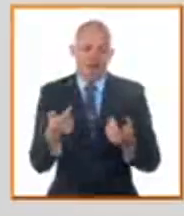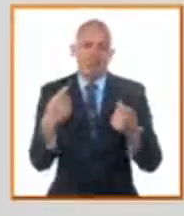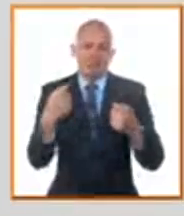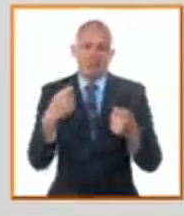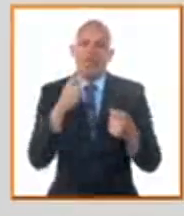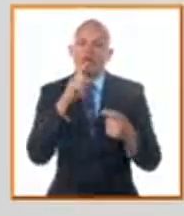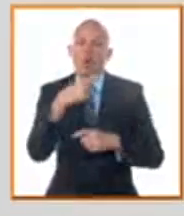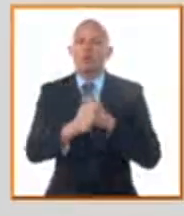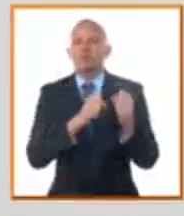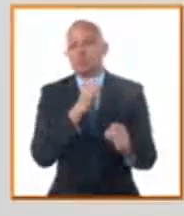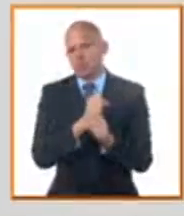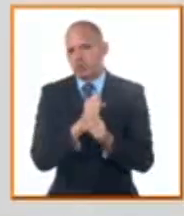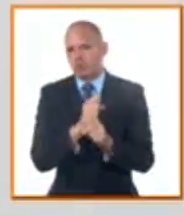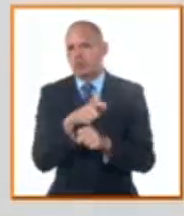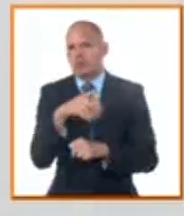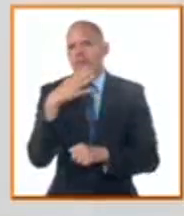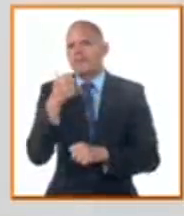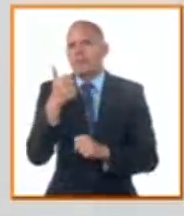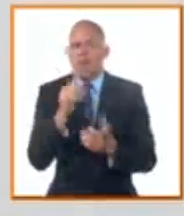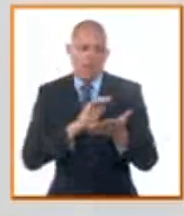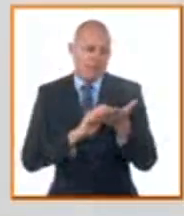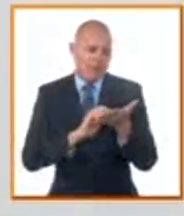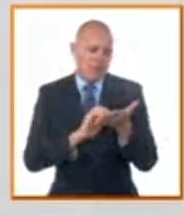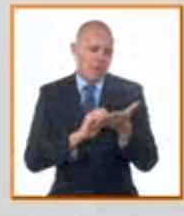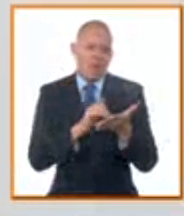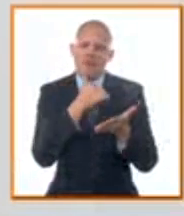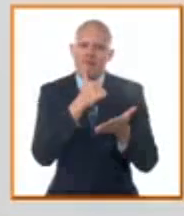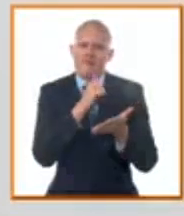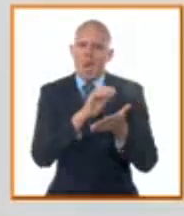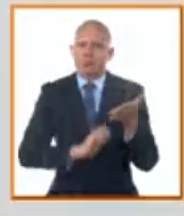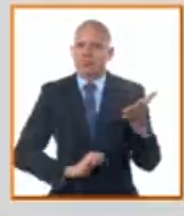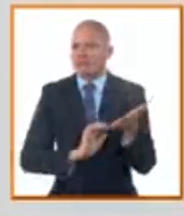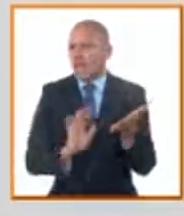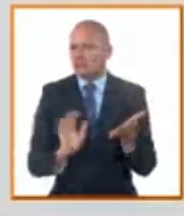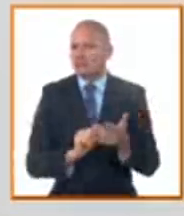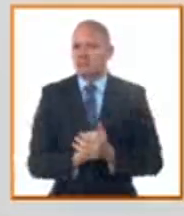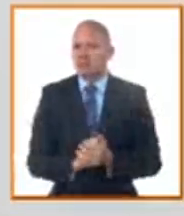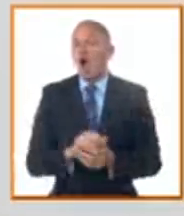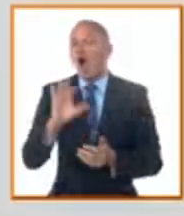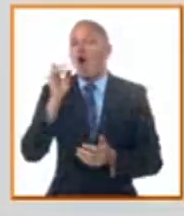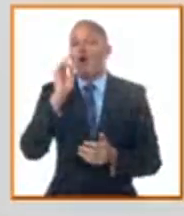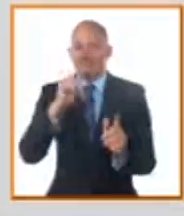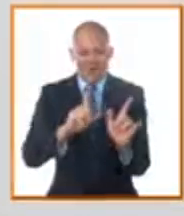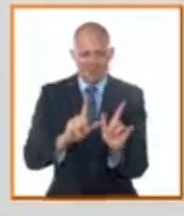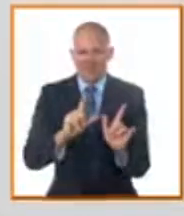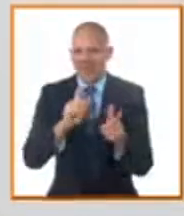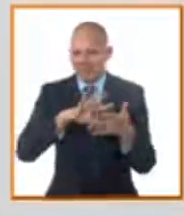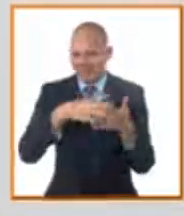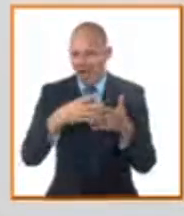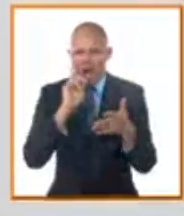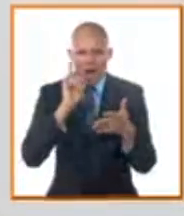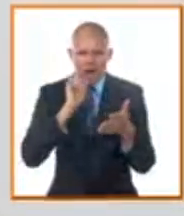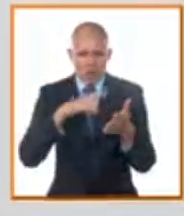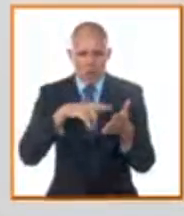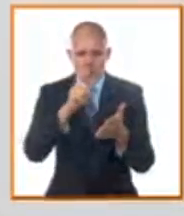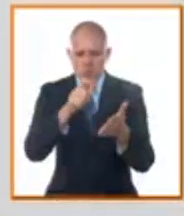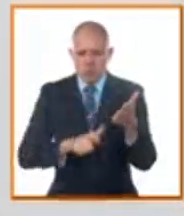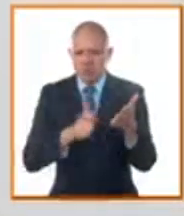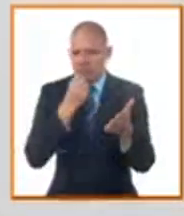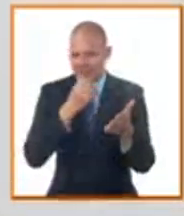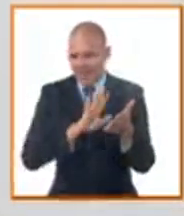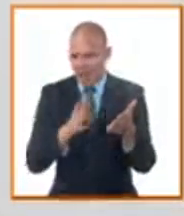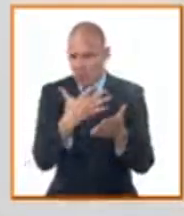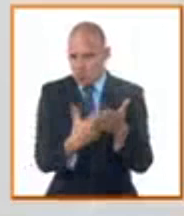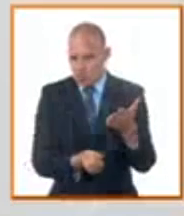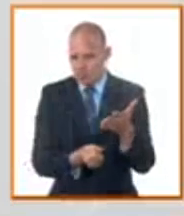claro. requieren tanto para el Estado como para las entidades que participan en esto. Sobre todo que son más sostenibles para las circunstancias en las que